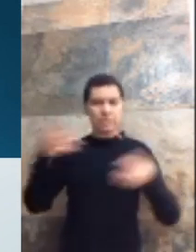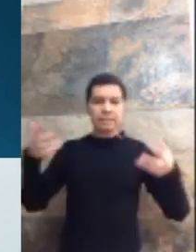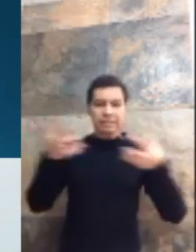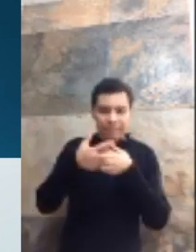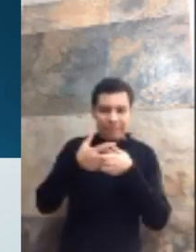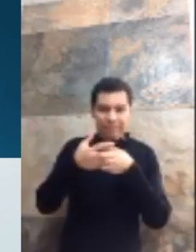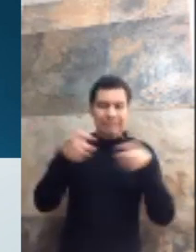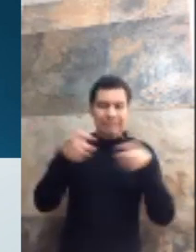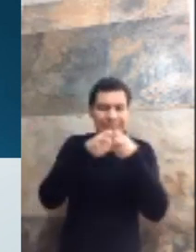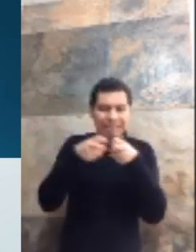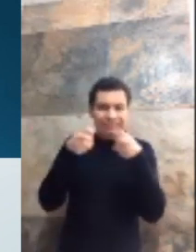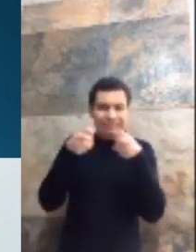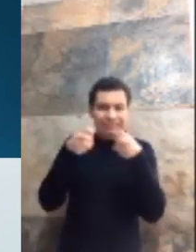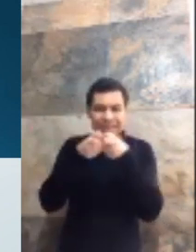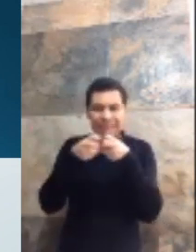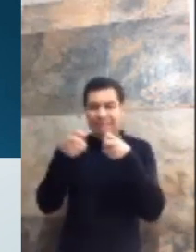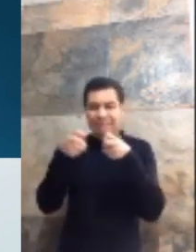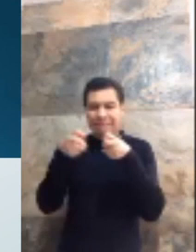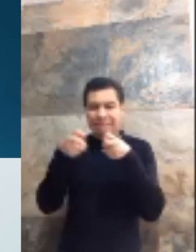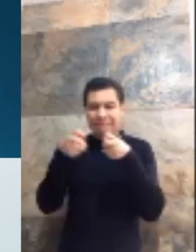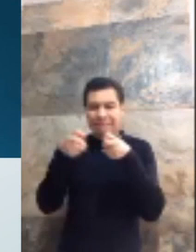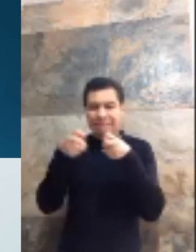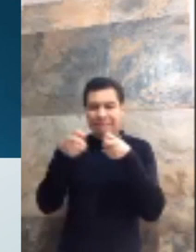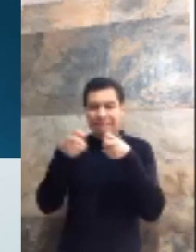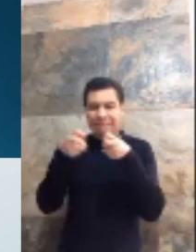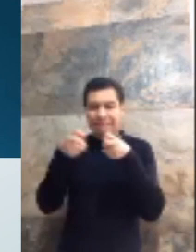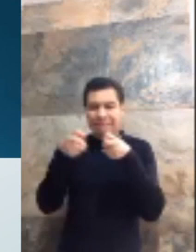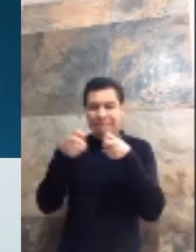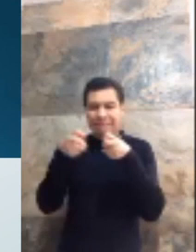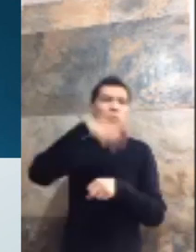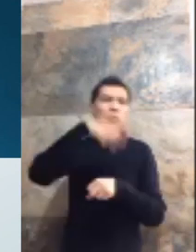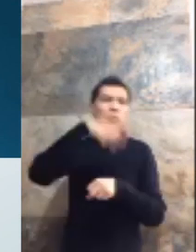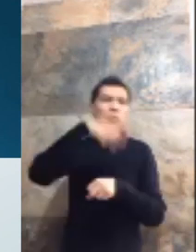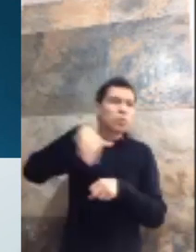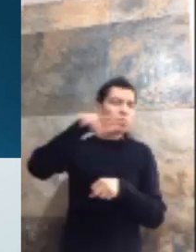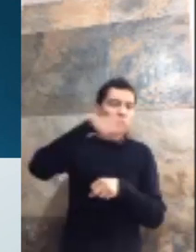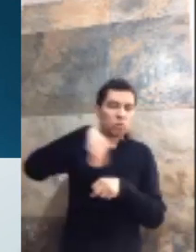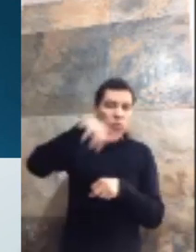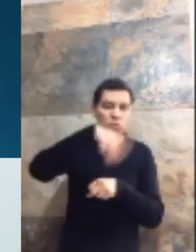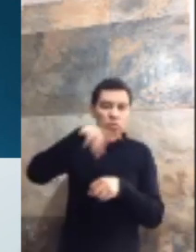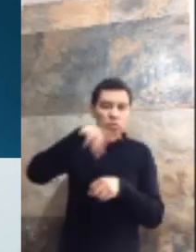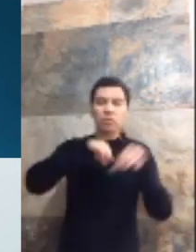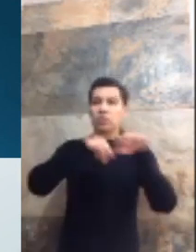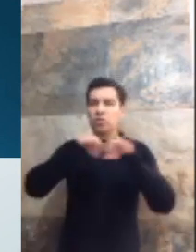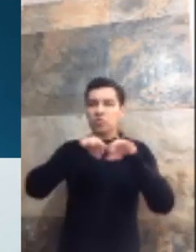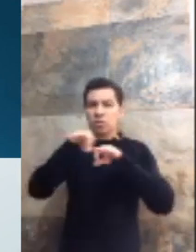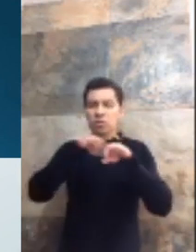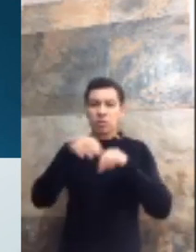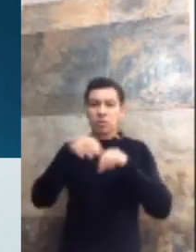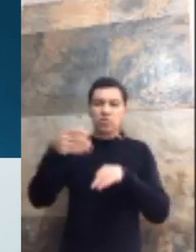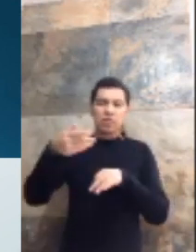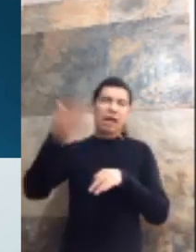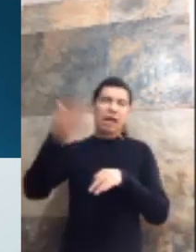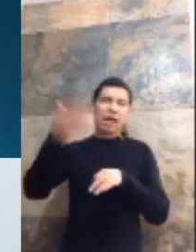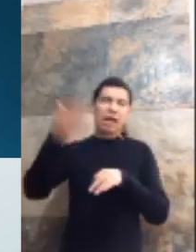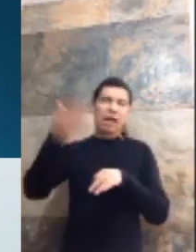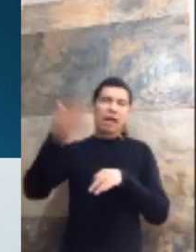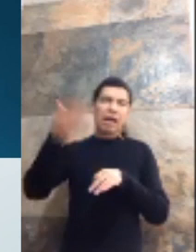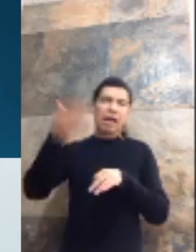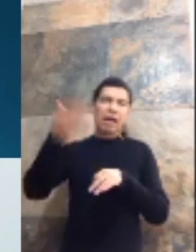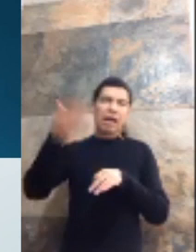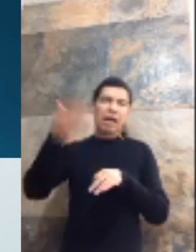al estrés que se puede haber desarrollado durante la cuarentena. Y esas personas van a necesitar ayuda